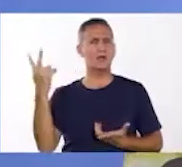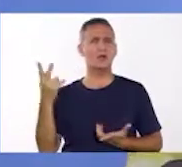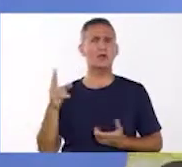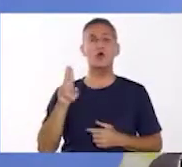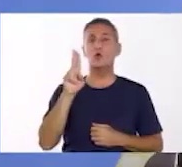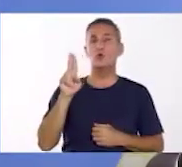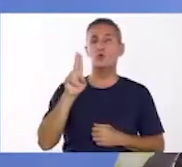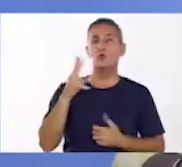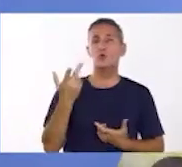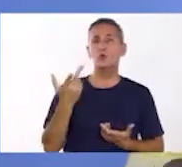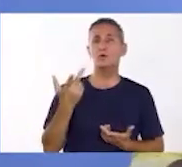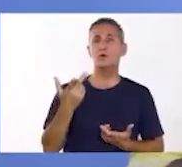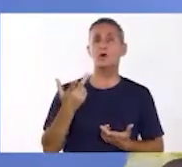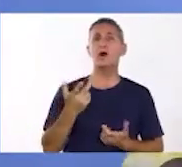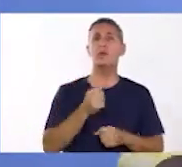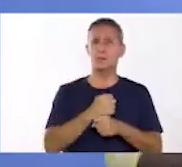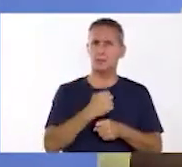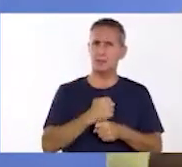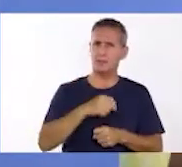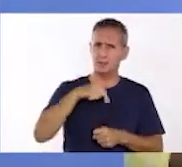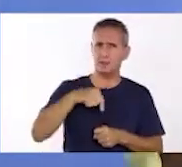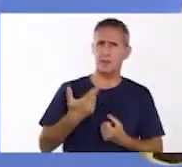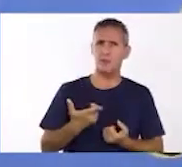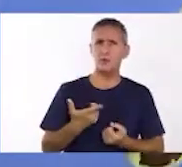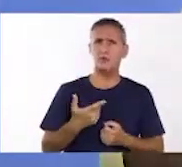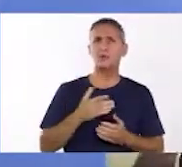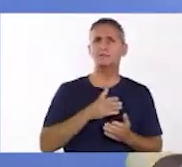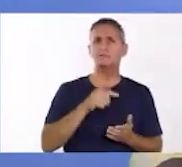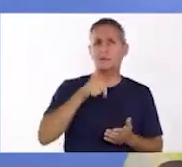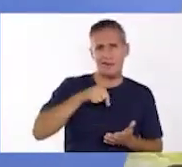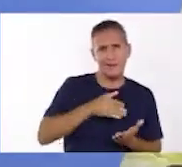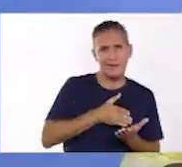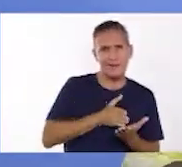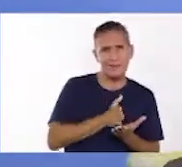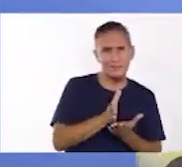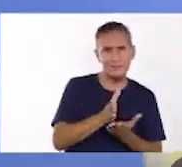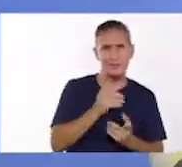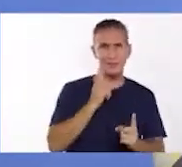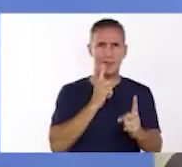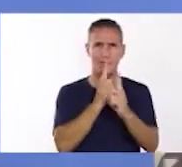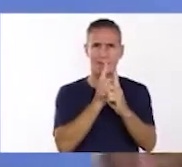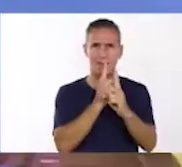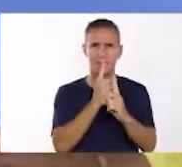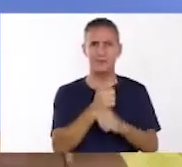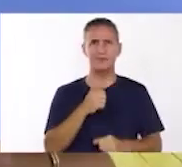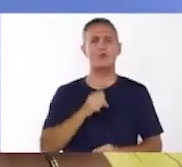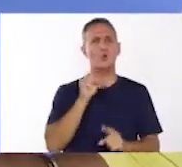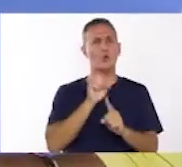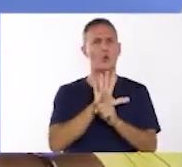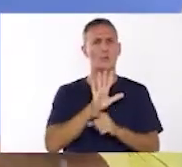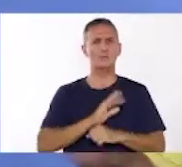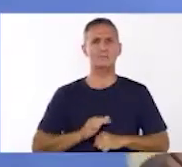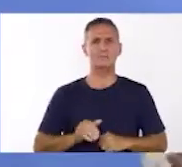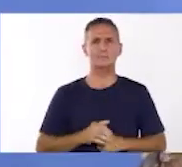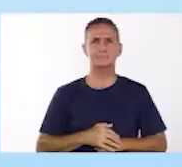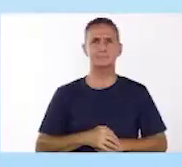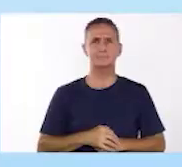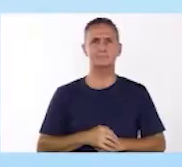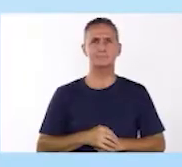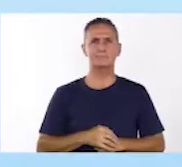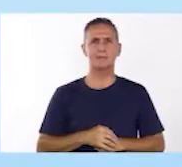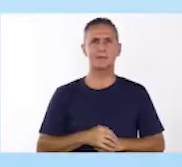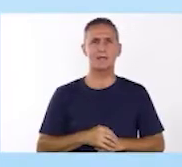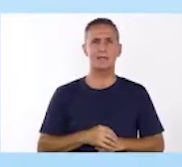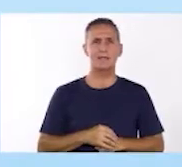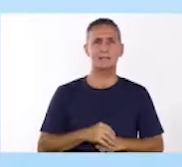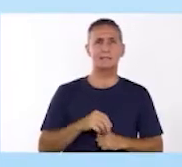las unidades que vamos a trabajar en el transcurso de estos encuentros. Comenzamos.